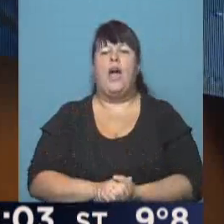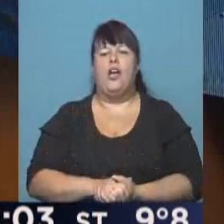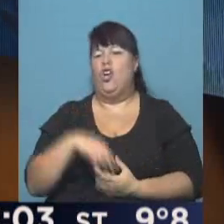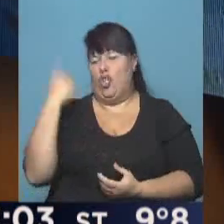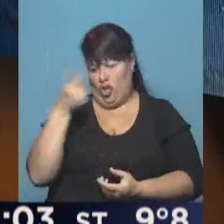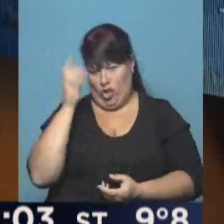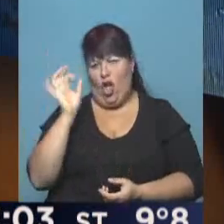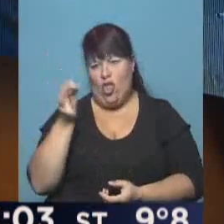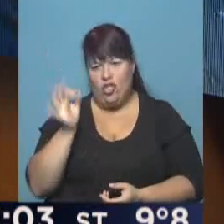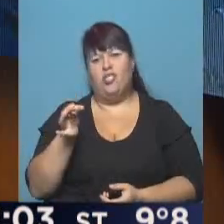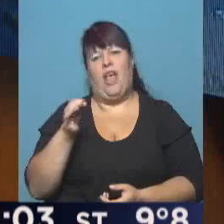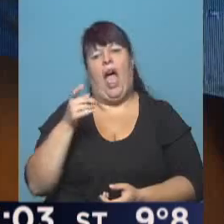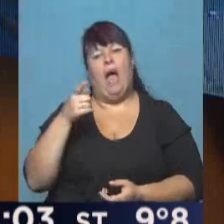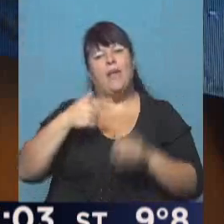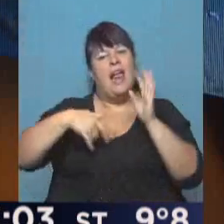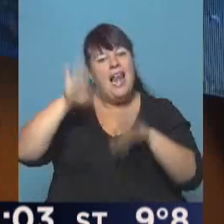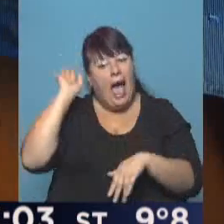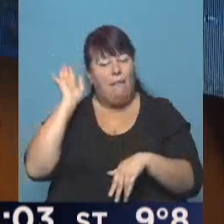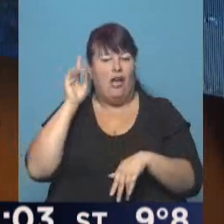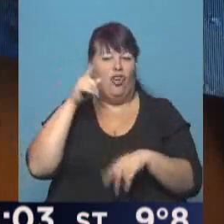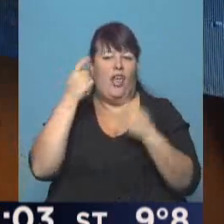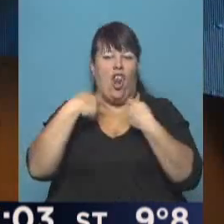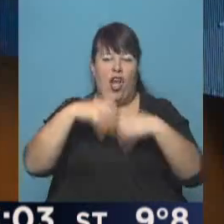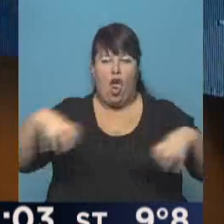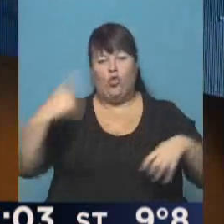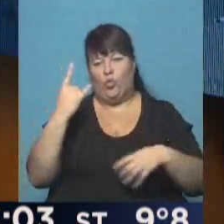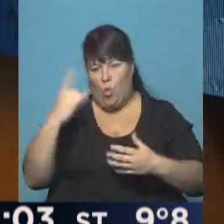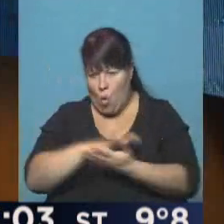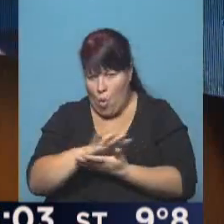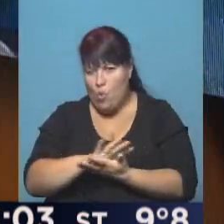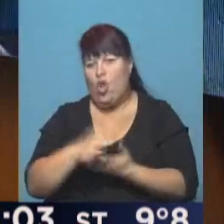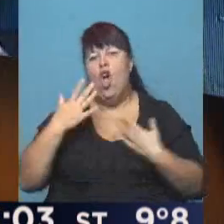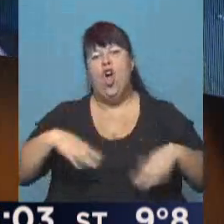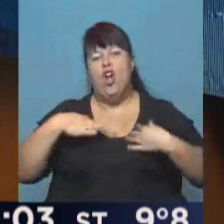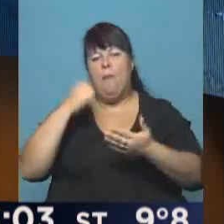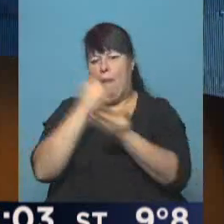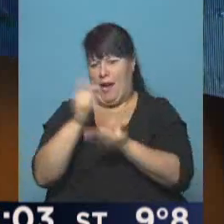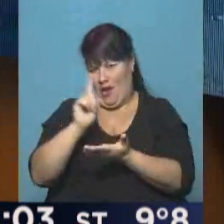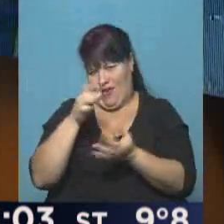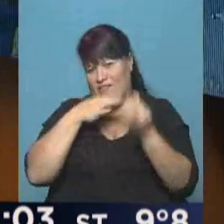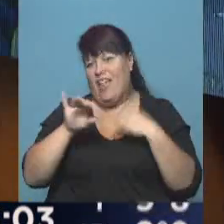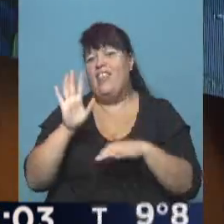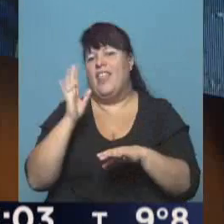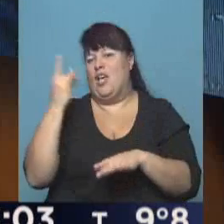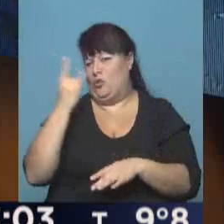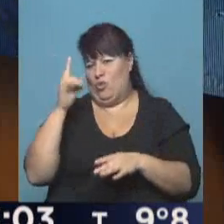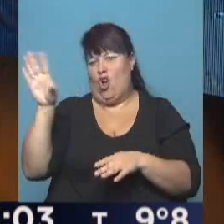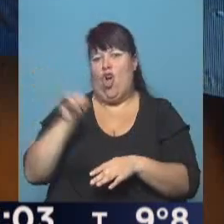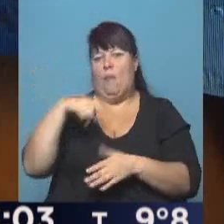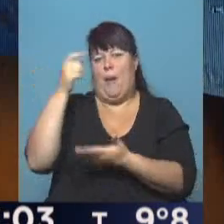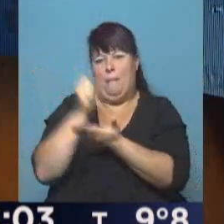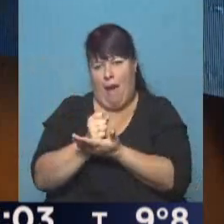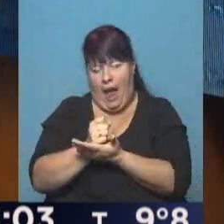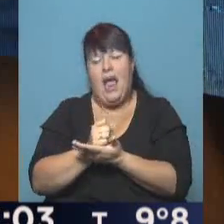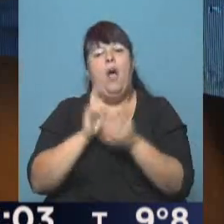el mundo sabía que la mayoría o buena parte de los puestos eran ilegales, que la ropa que se vendía en la saladita era imitación de otras